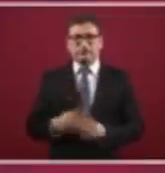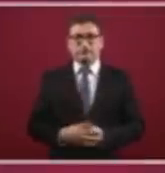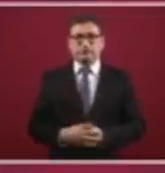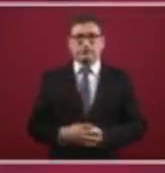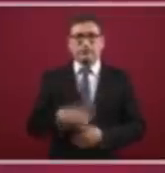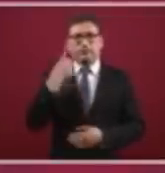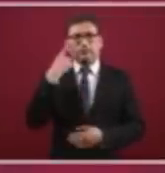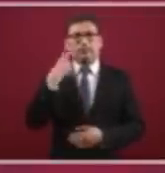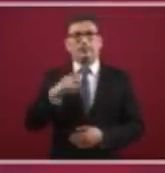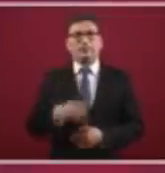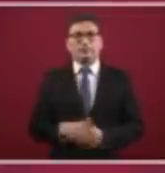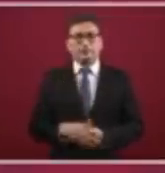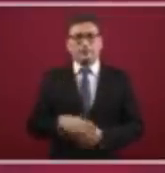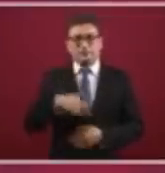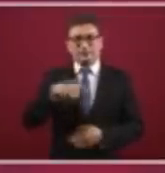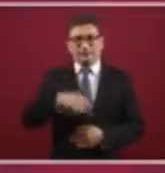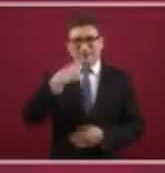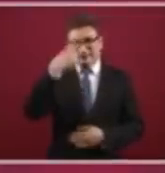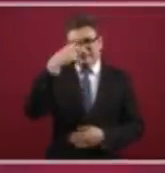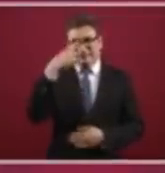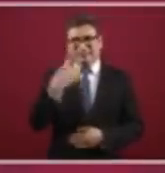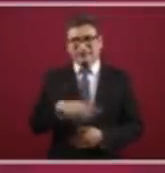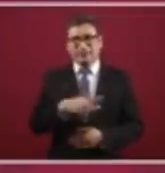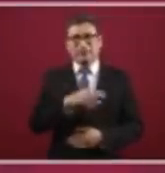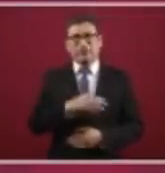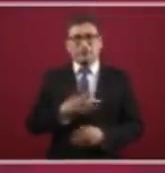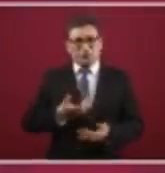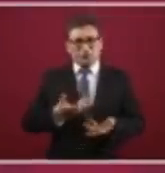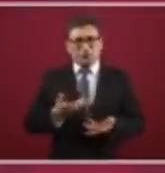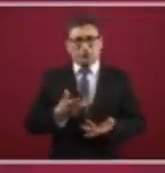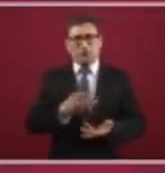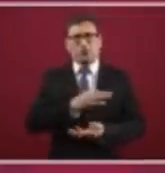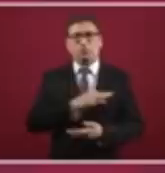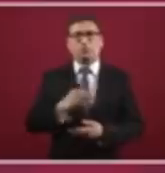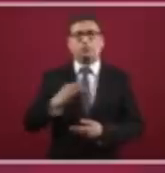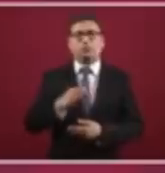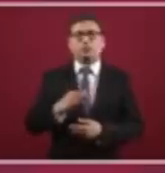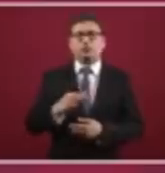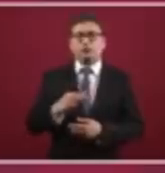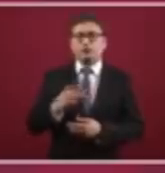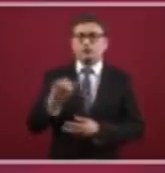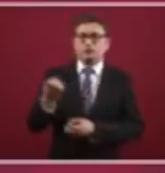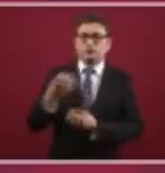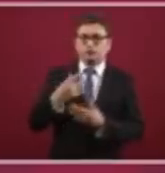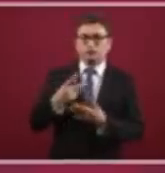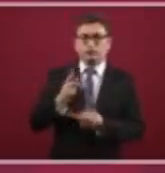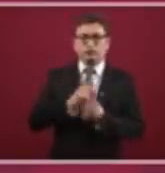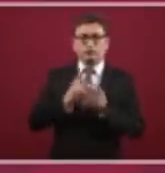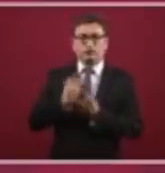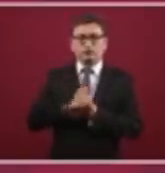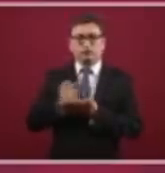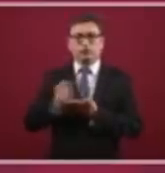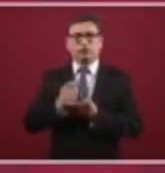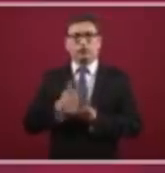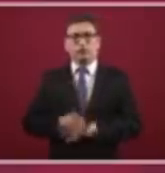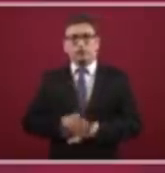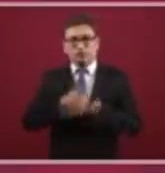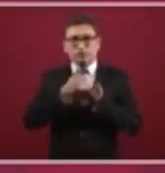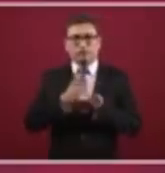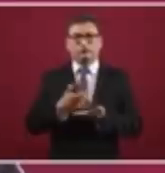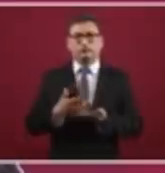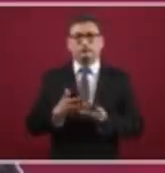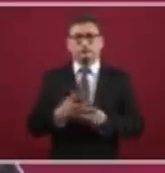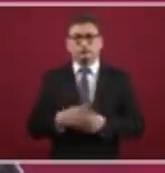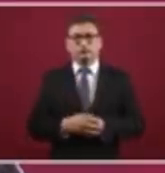para que méxico pudiera obtener créditos financiamiento